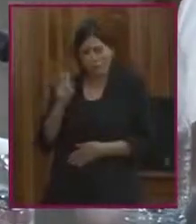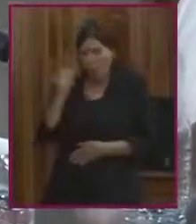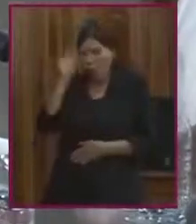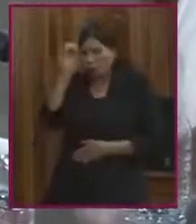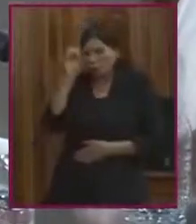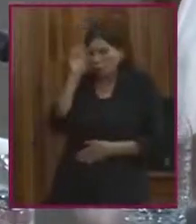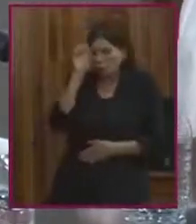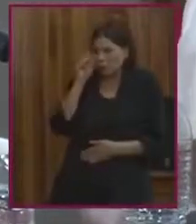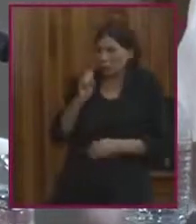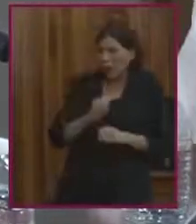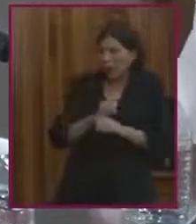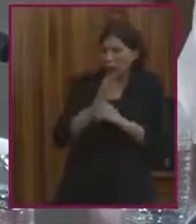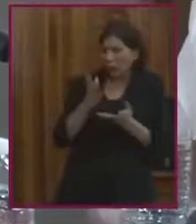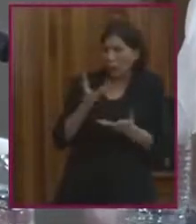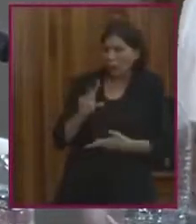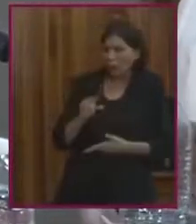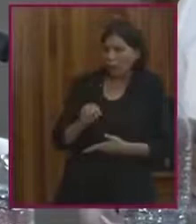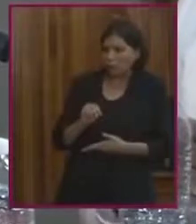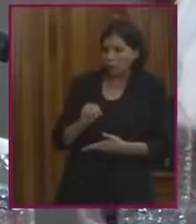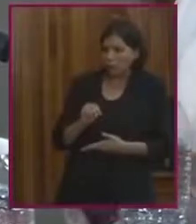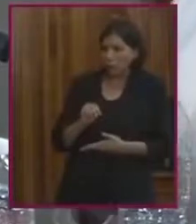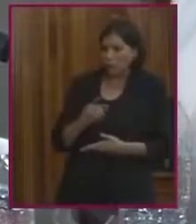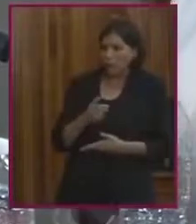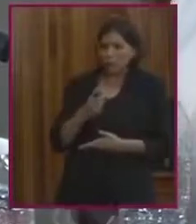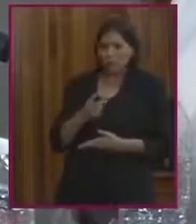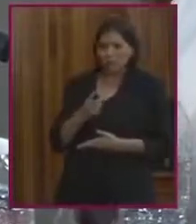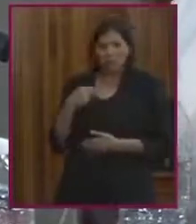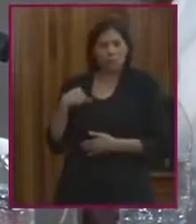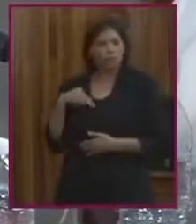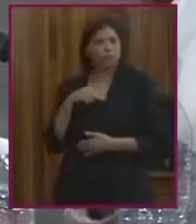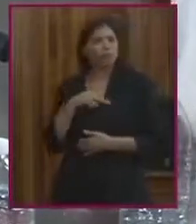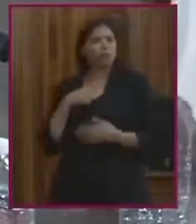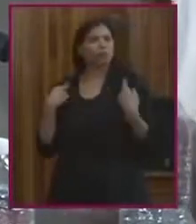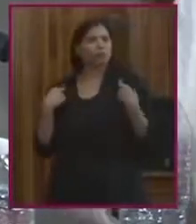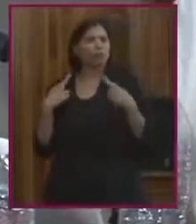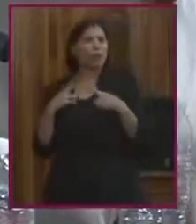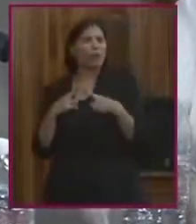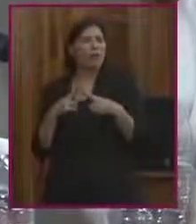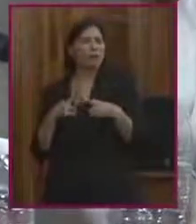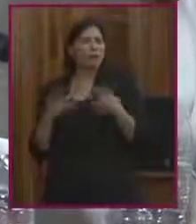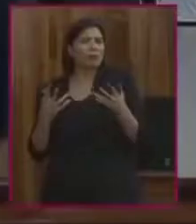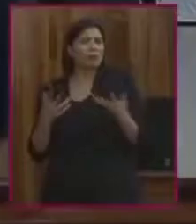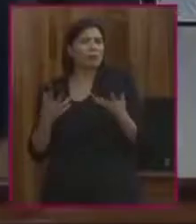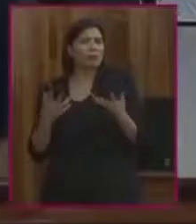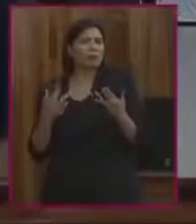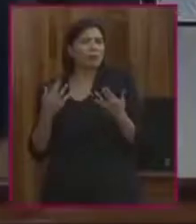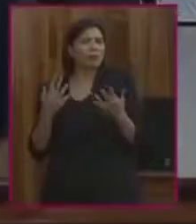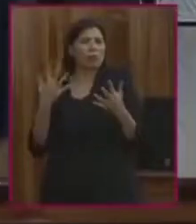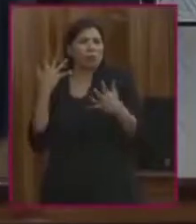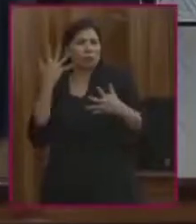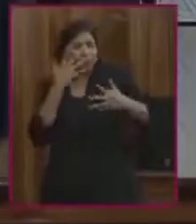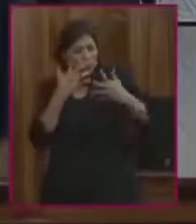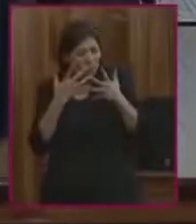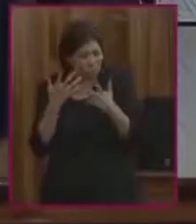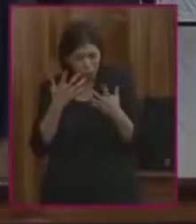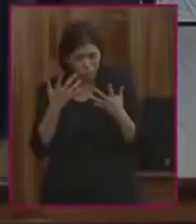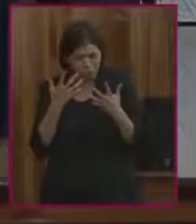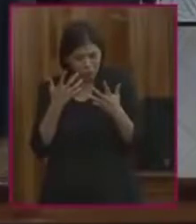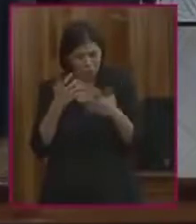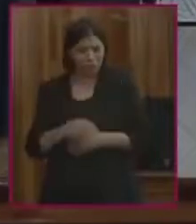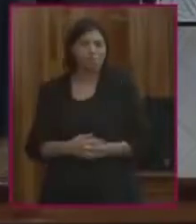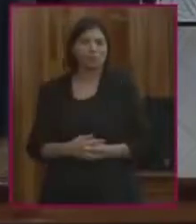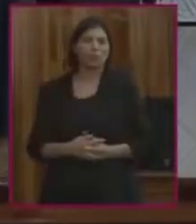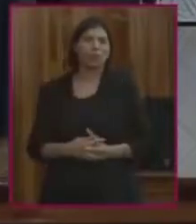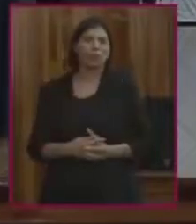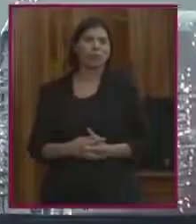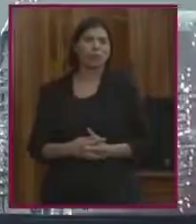del todo claros y en eso nos perdemos los maestros, créanme. De verdad nos perdemos, y algo que está